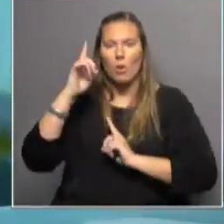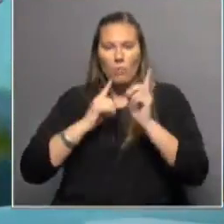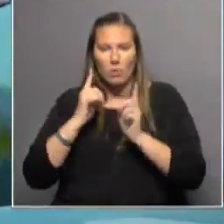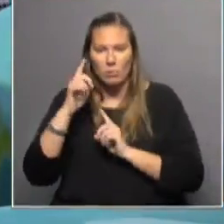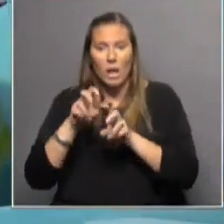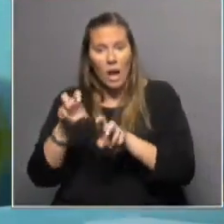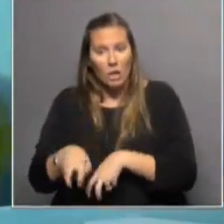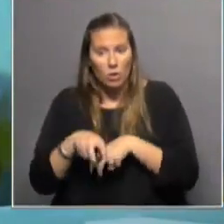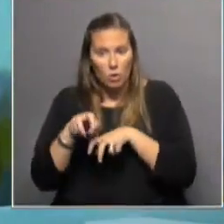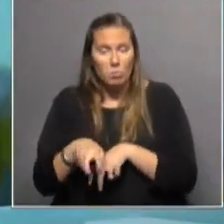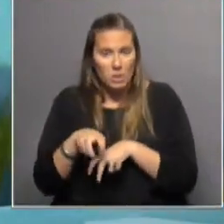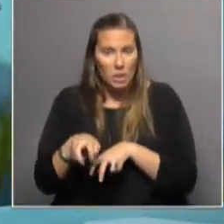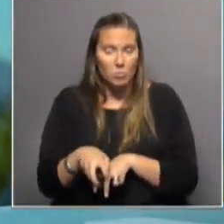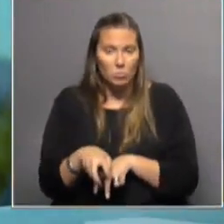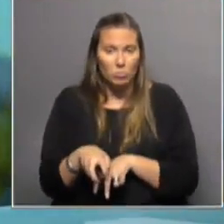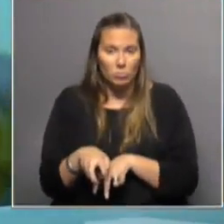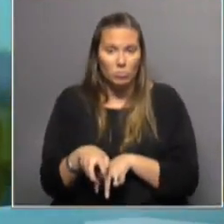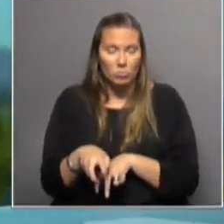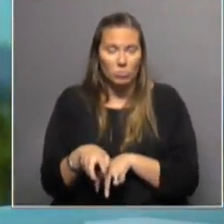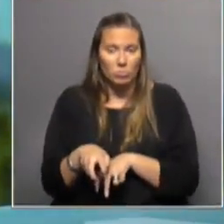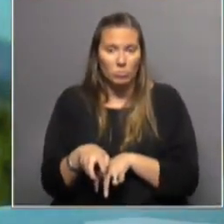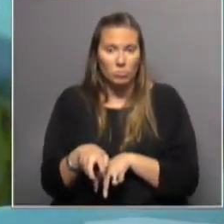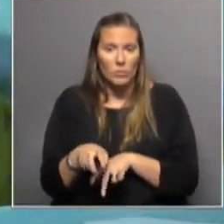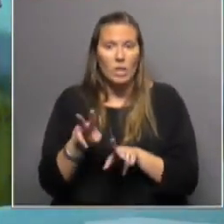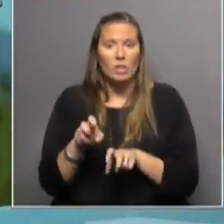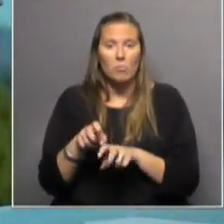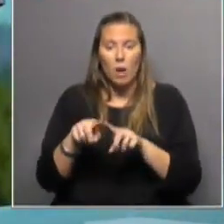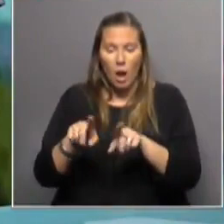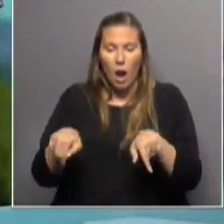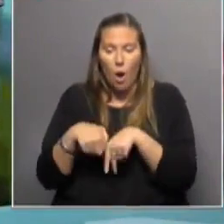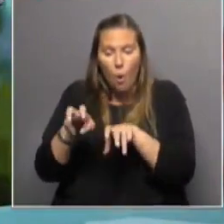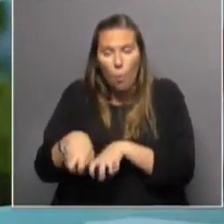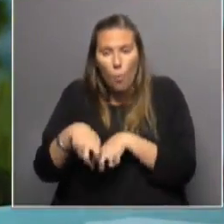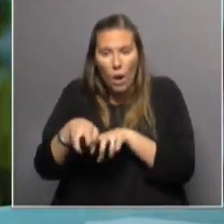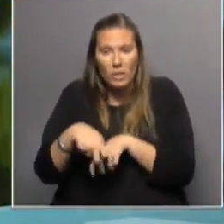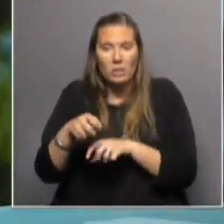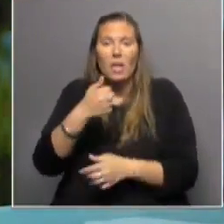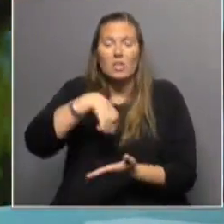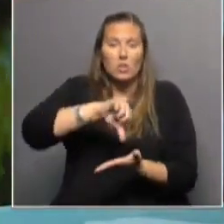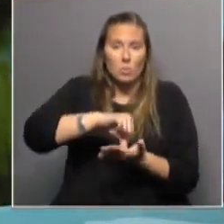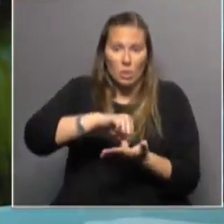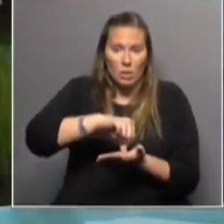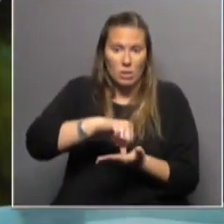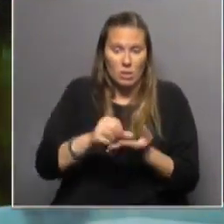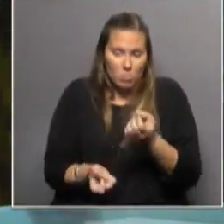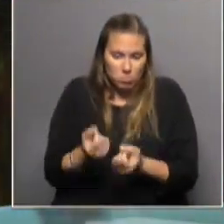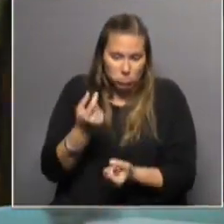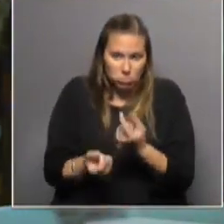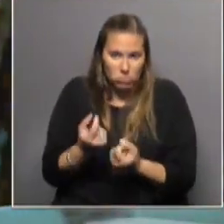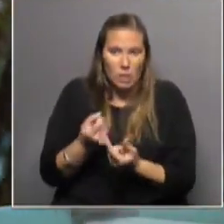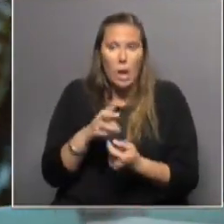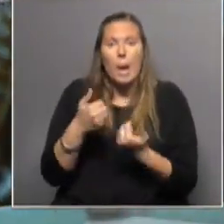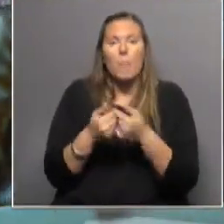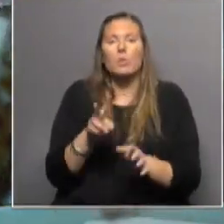agronomía que lo que es todo lo que es huertas en la ciudad empezó en el año